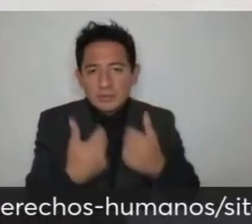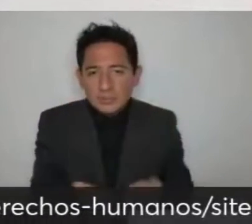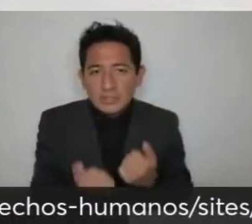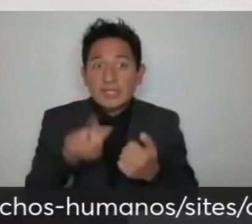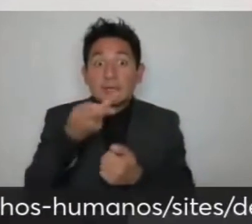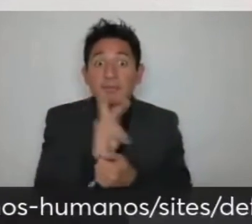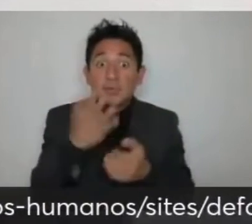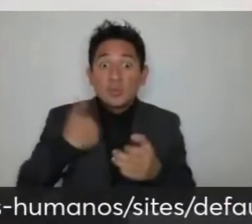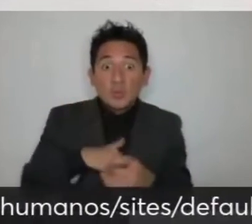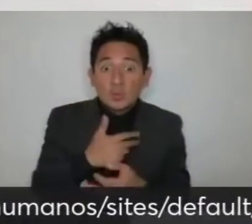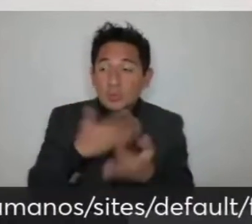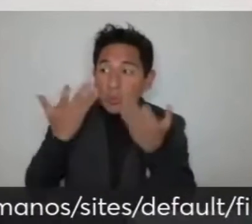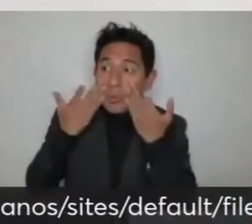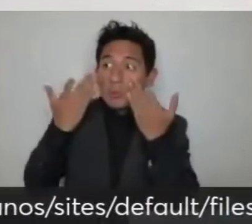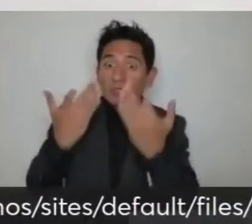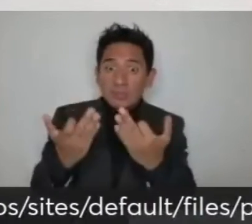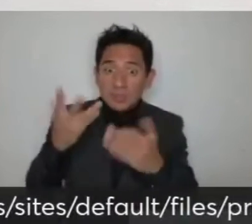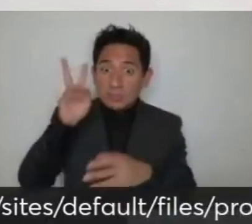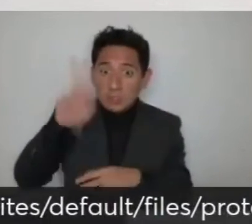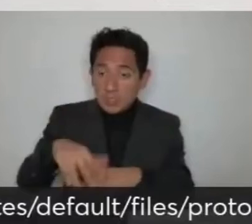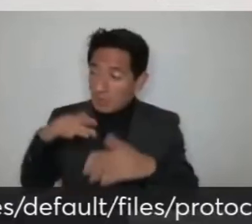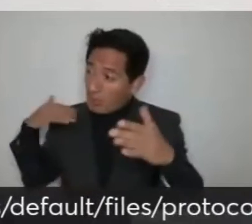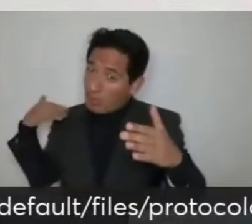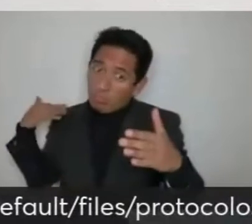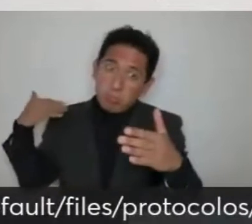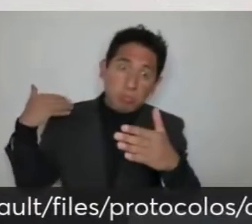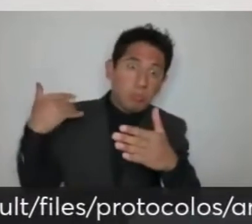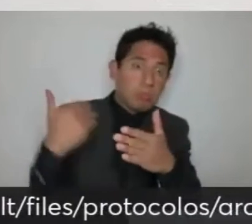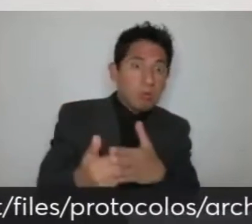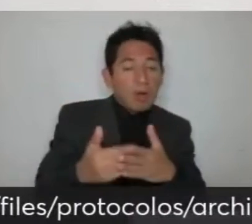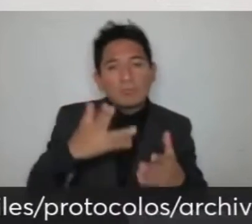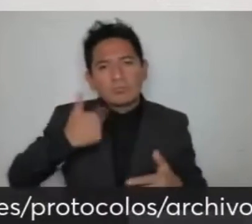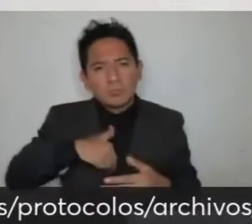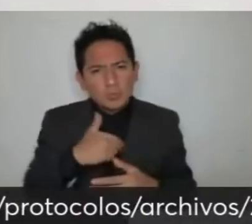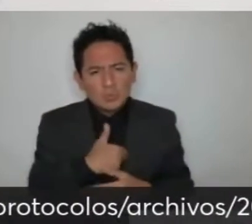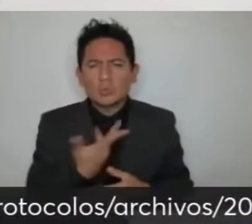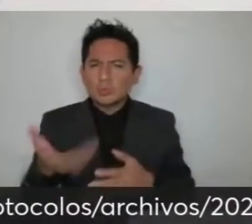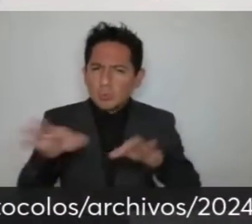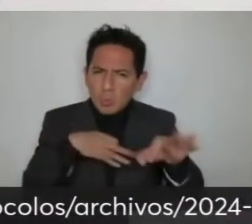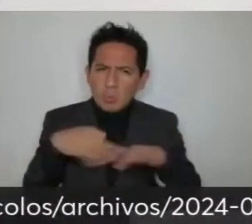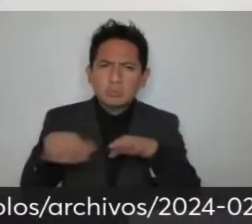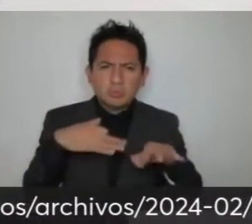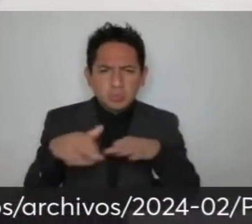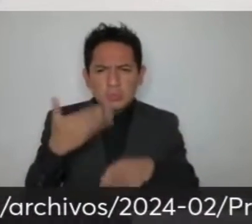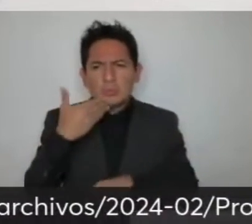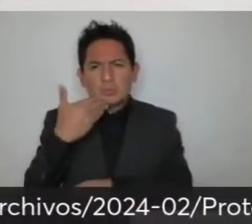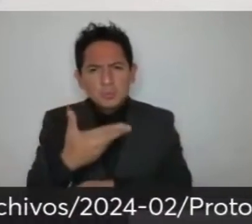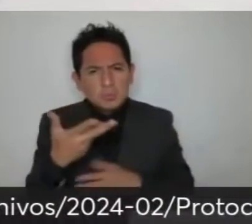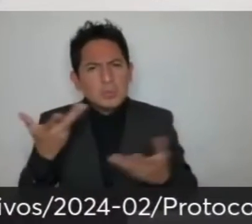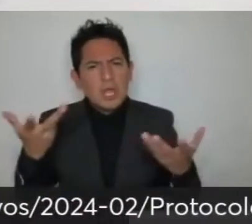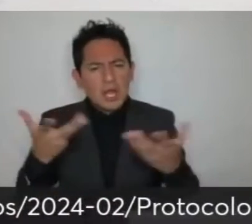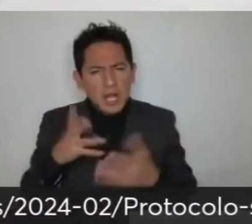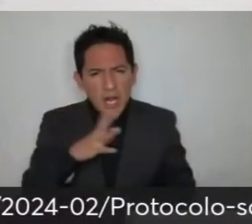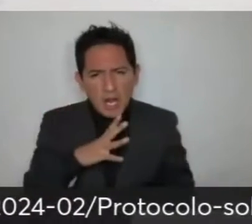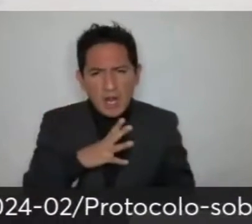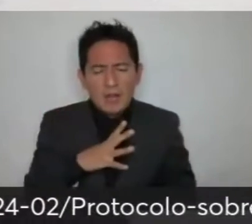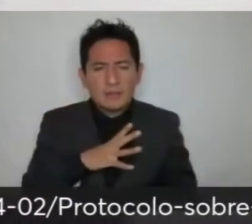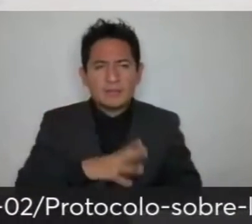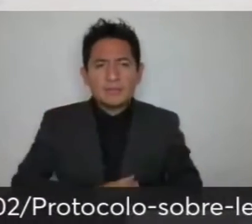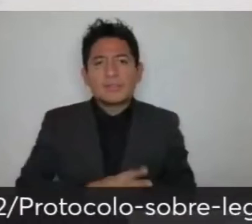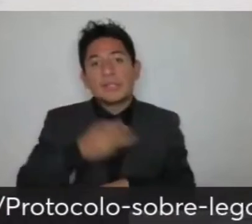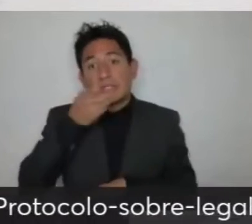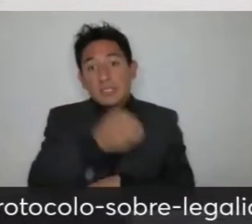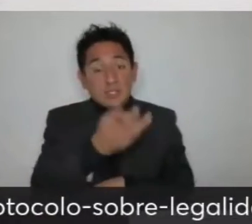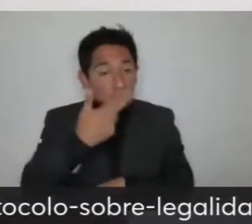y se ha avanzado mucho y hay estándares muy relevantes y que con eso eh nos permita tener a la mano los mejores argumentos para hacerlos valer en los